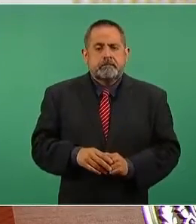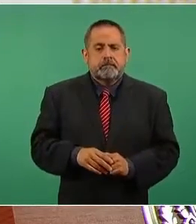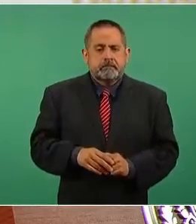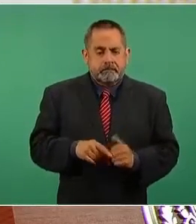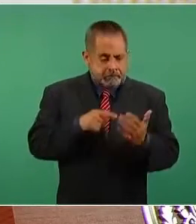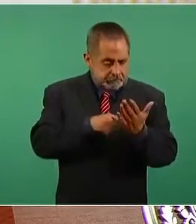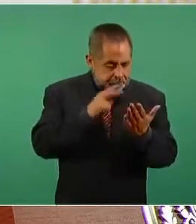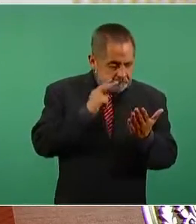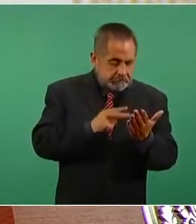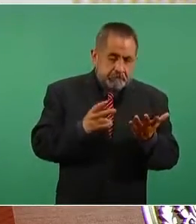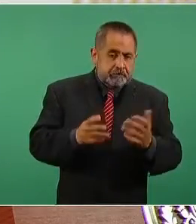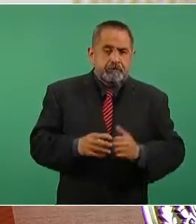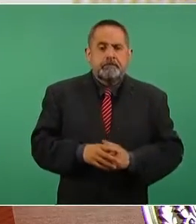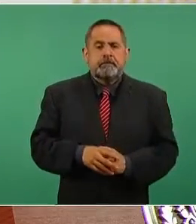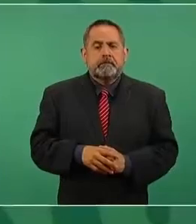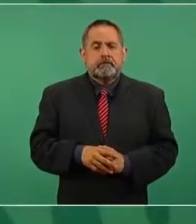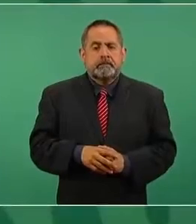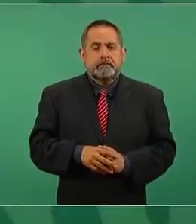Es que